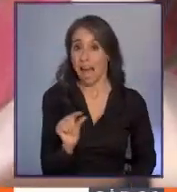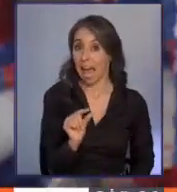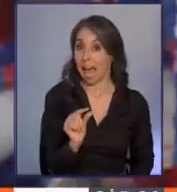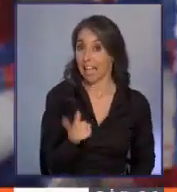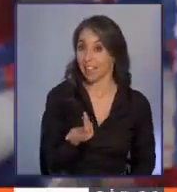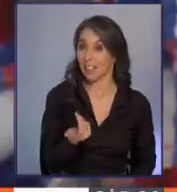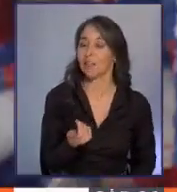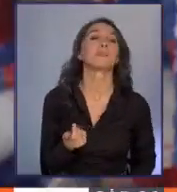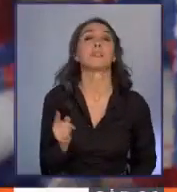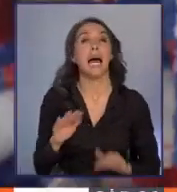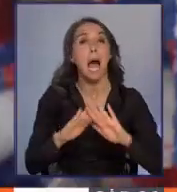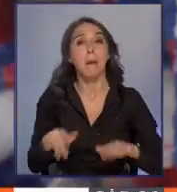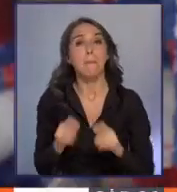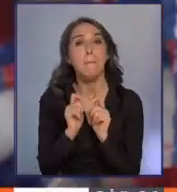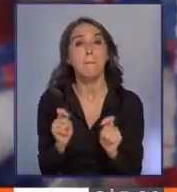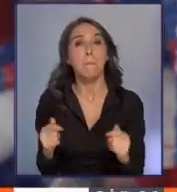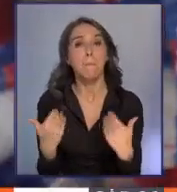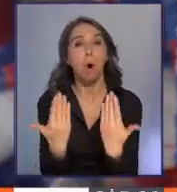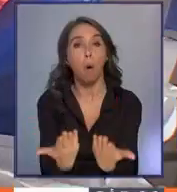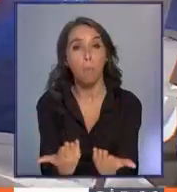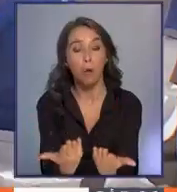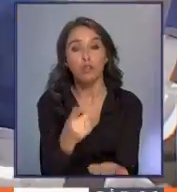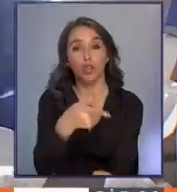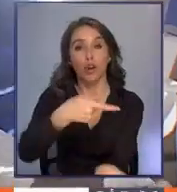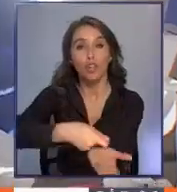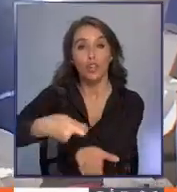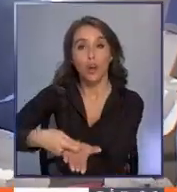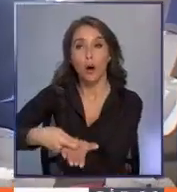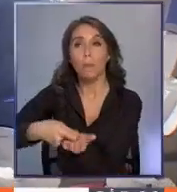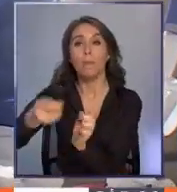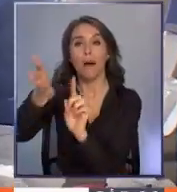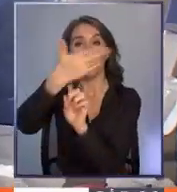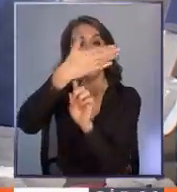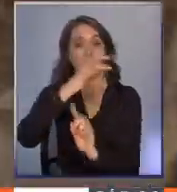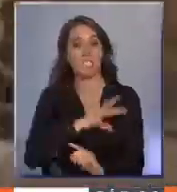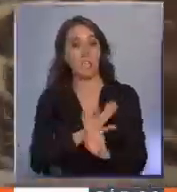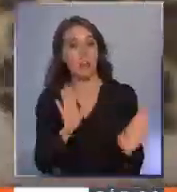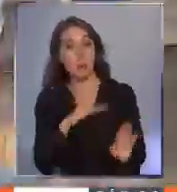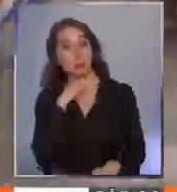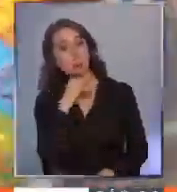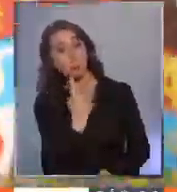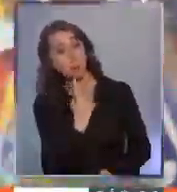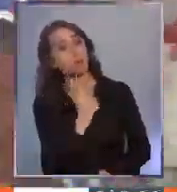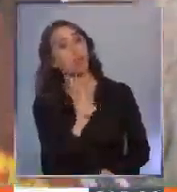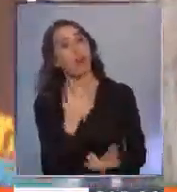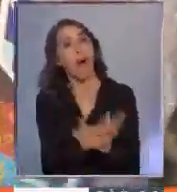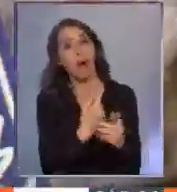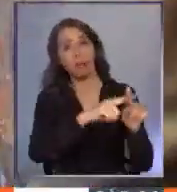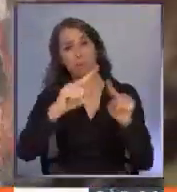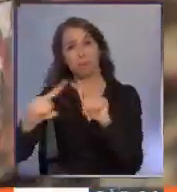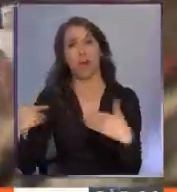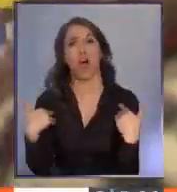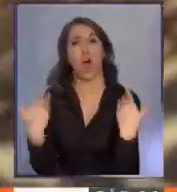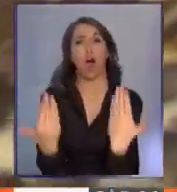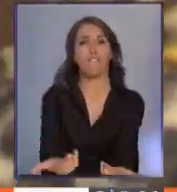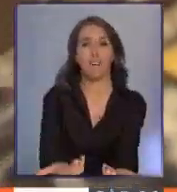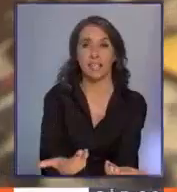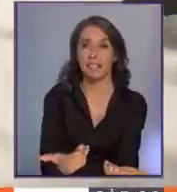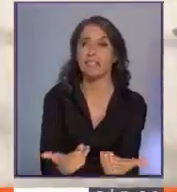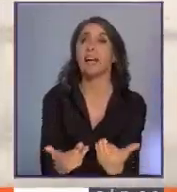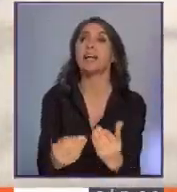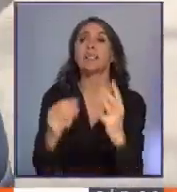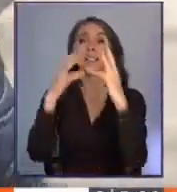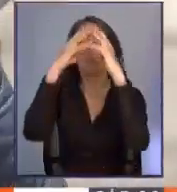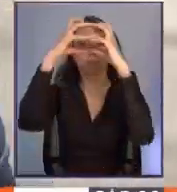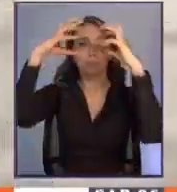es que más allá de la promoción ya no basta con comprar la bandera chilena. Por eso diversificaron la oferta.